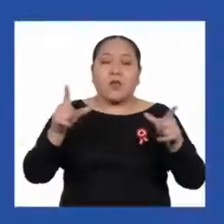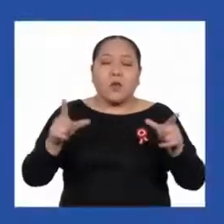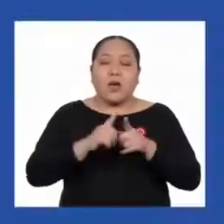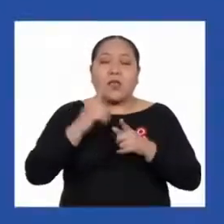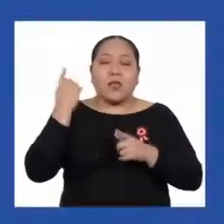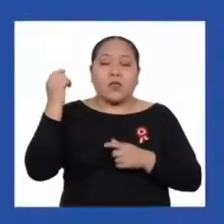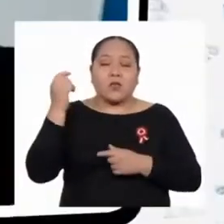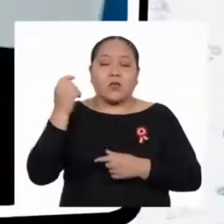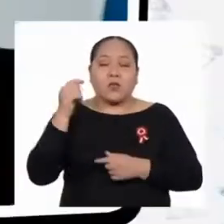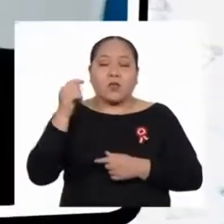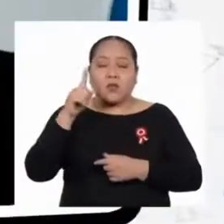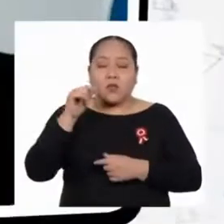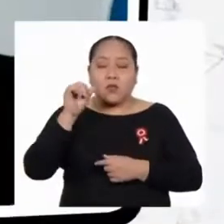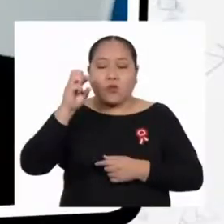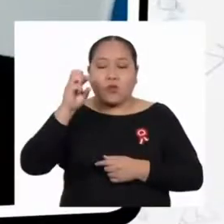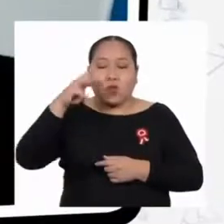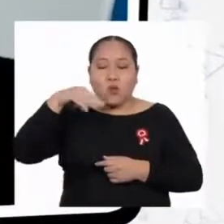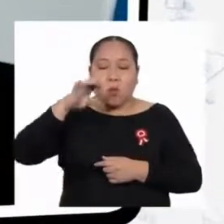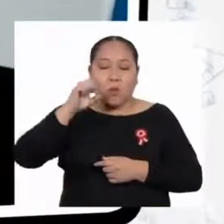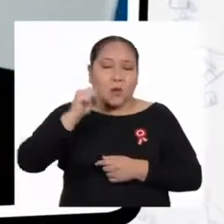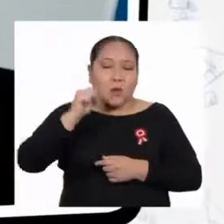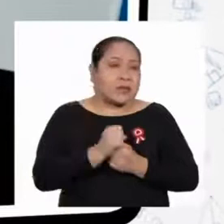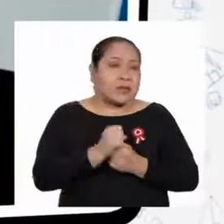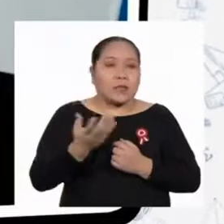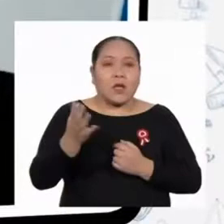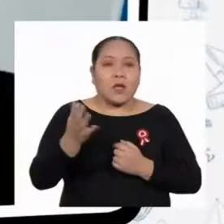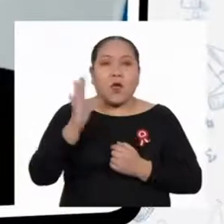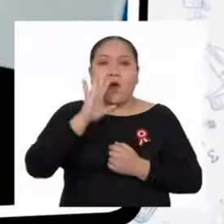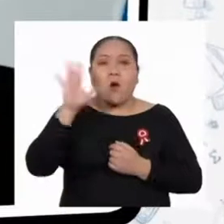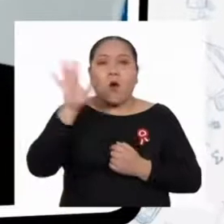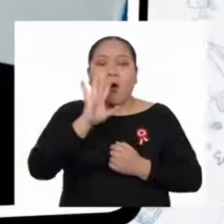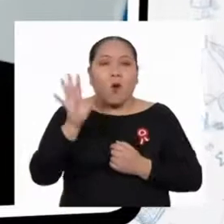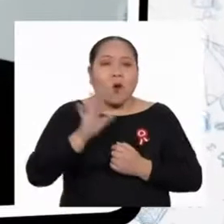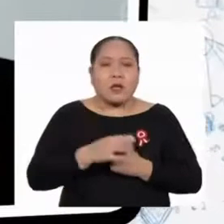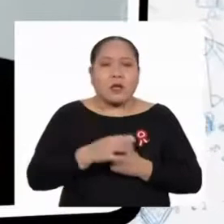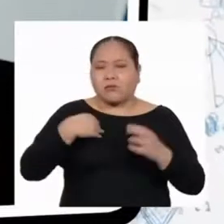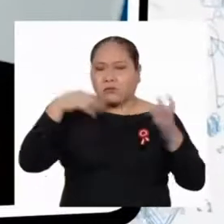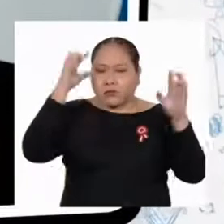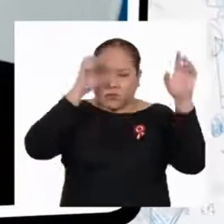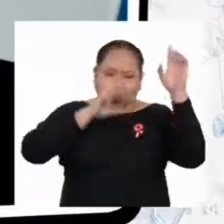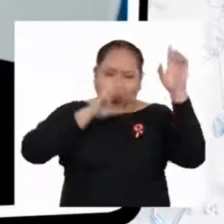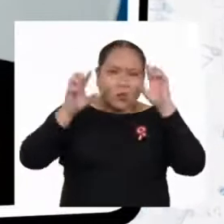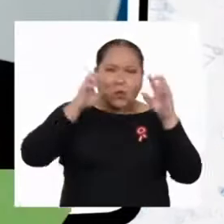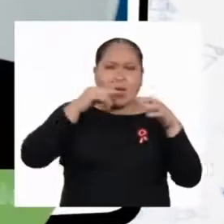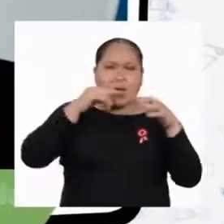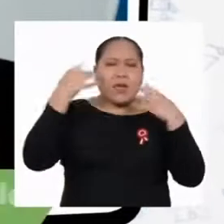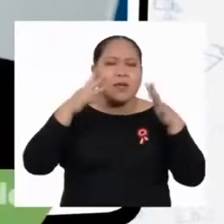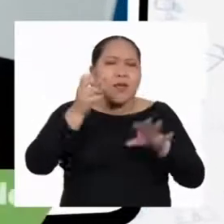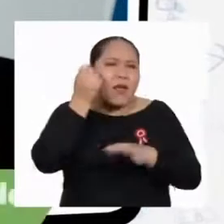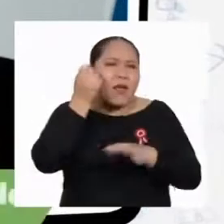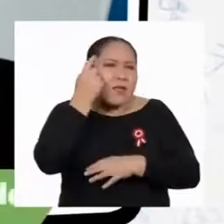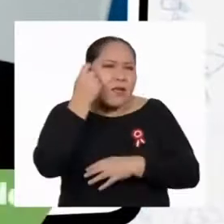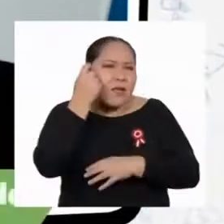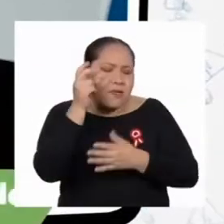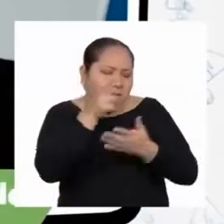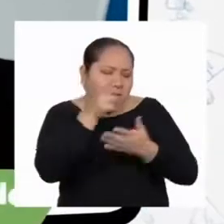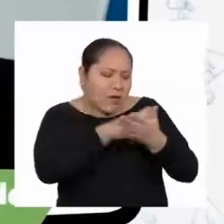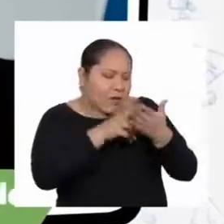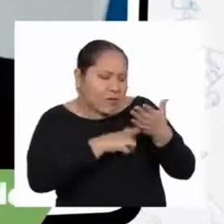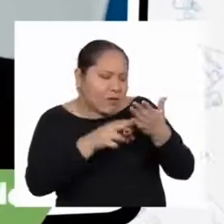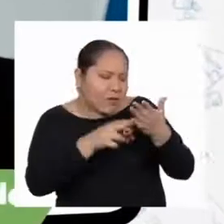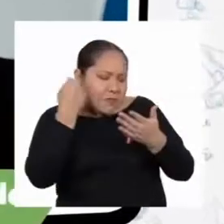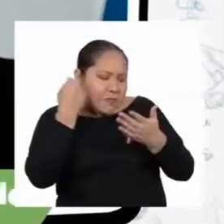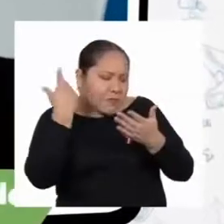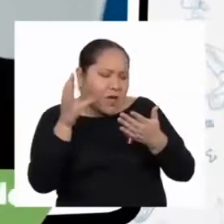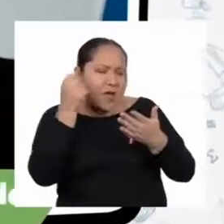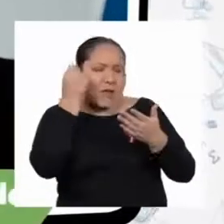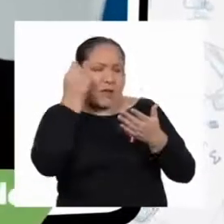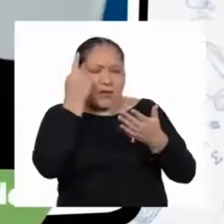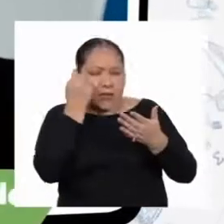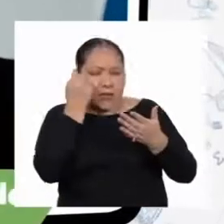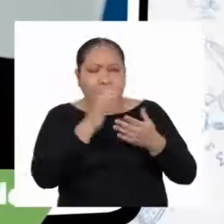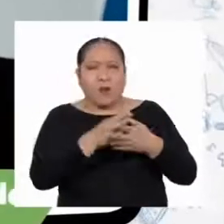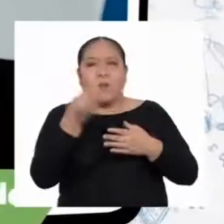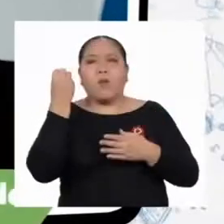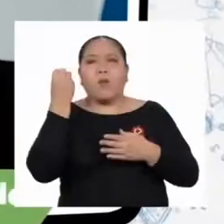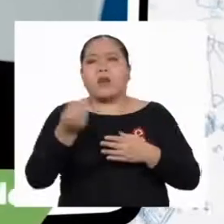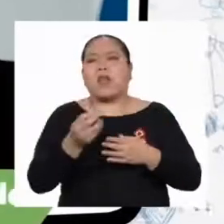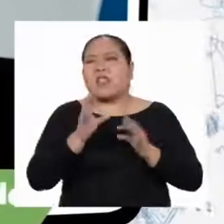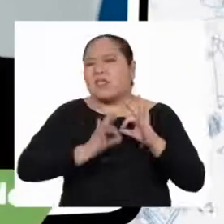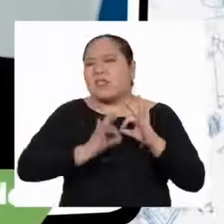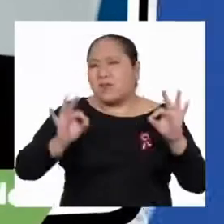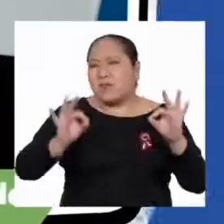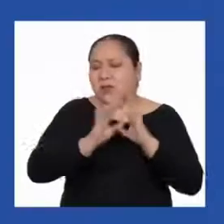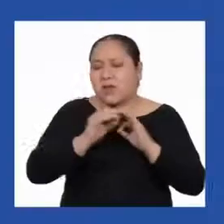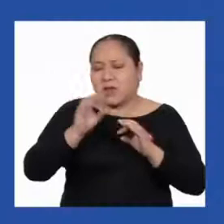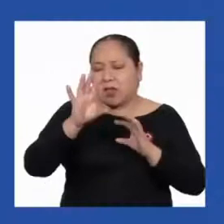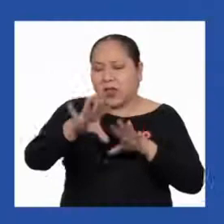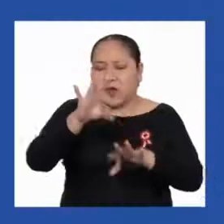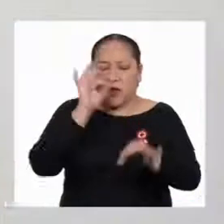Tumbes. Hola a todos, tengo una duda. Si ya comprendí el texto, ¿por qué es importante aprender a identificar